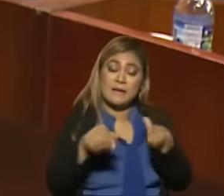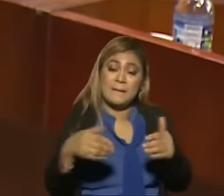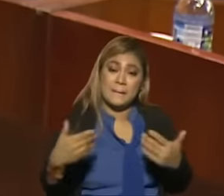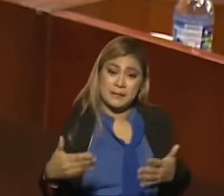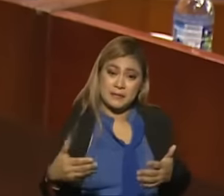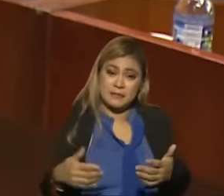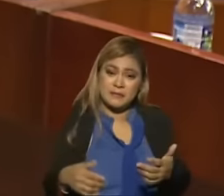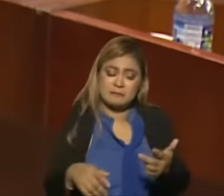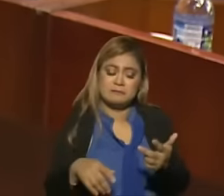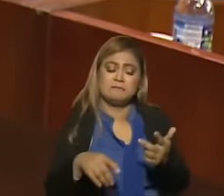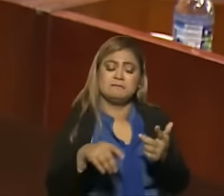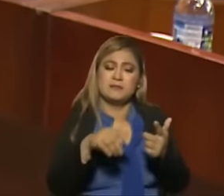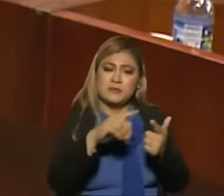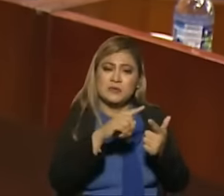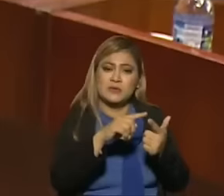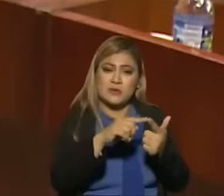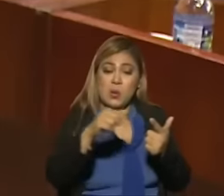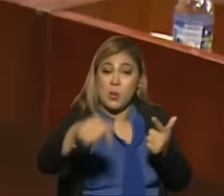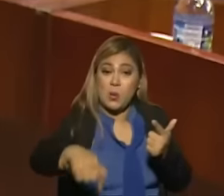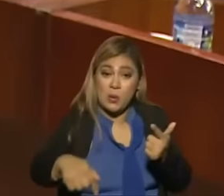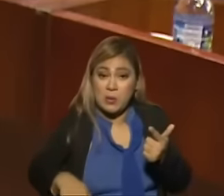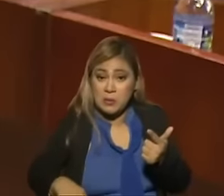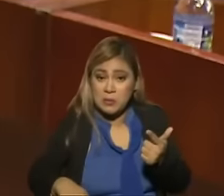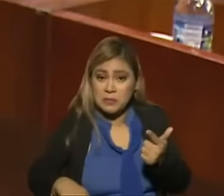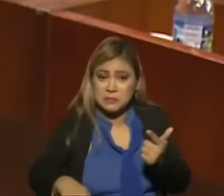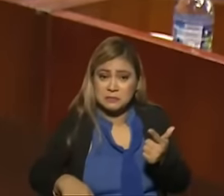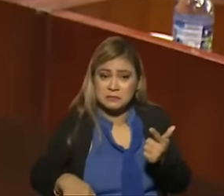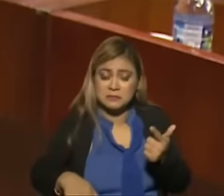Panamá vigentes a hoy,